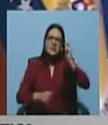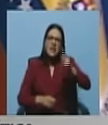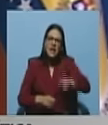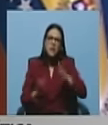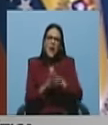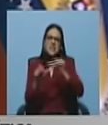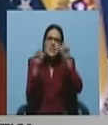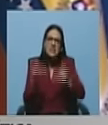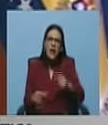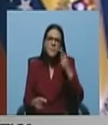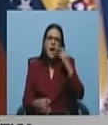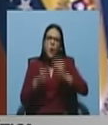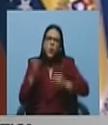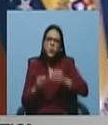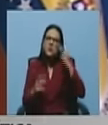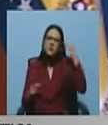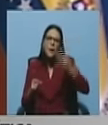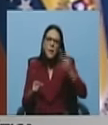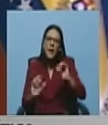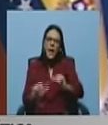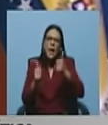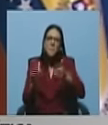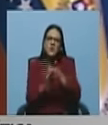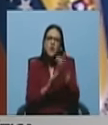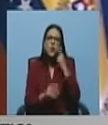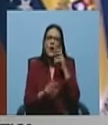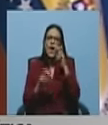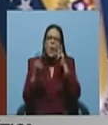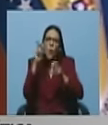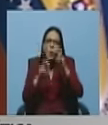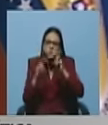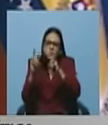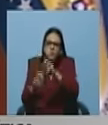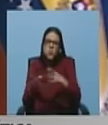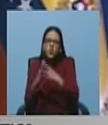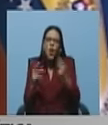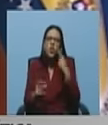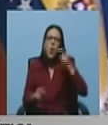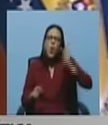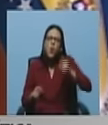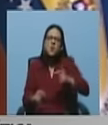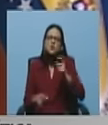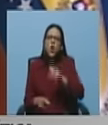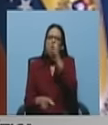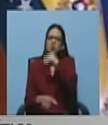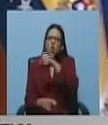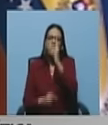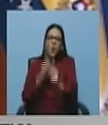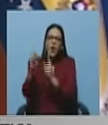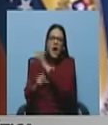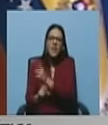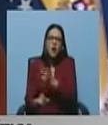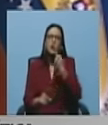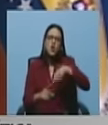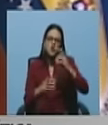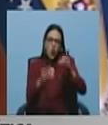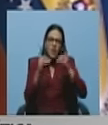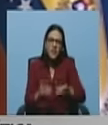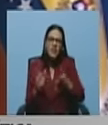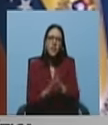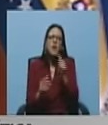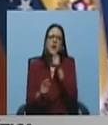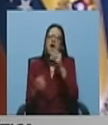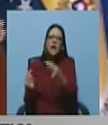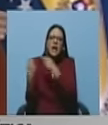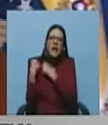de justicia para que se inicien los juicios correspondientes y se determinen las